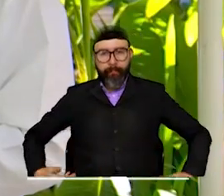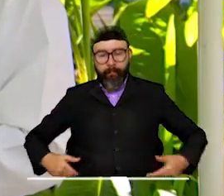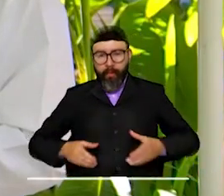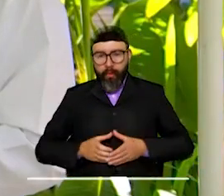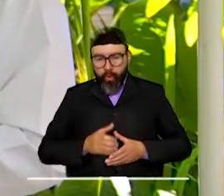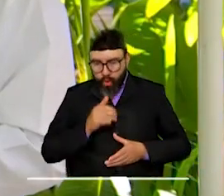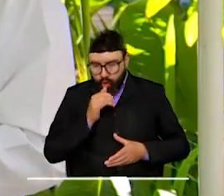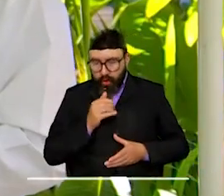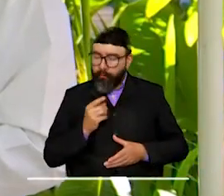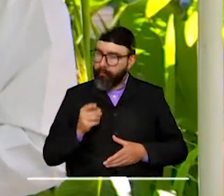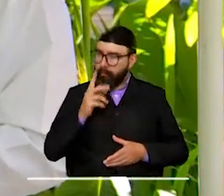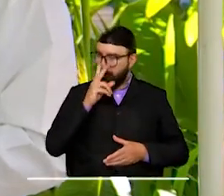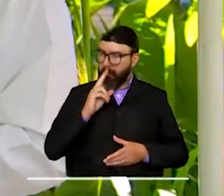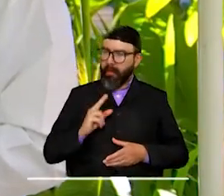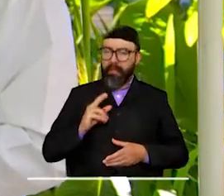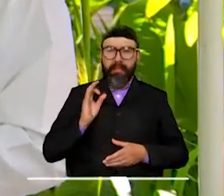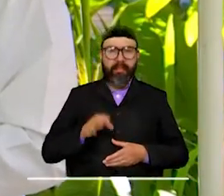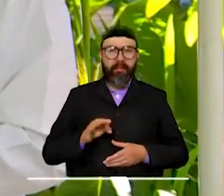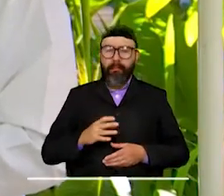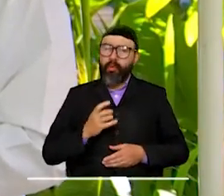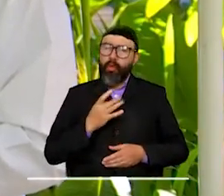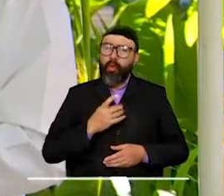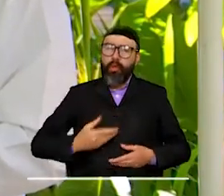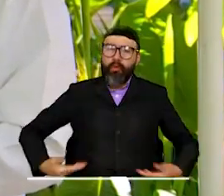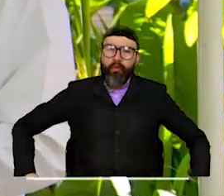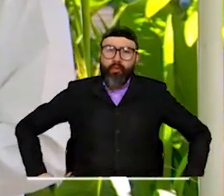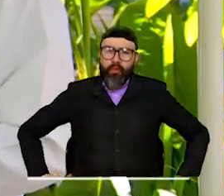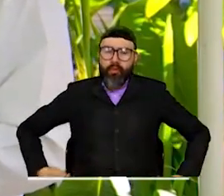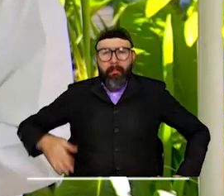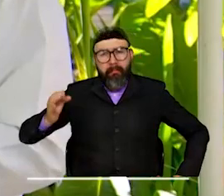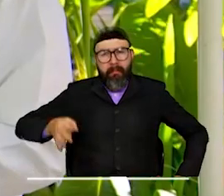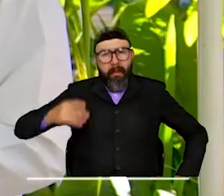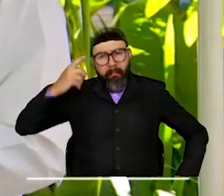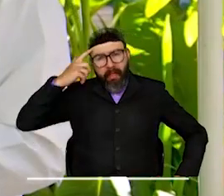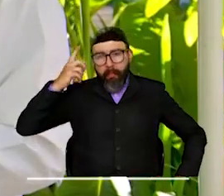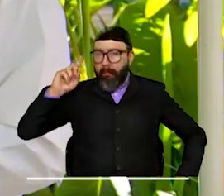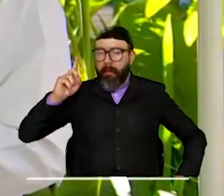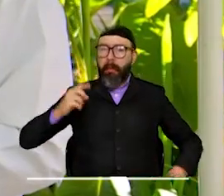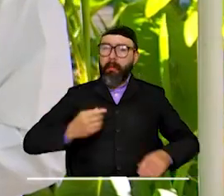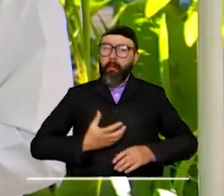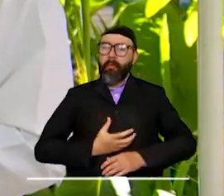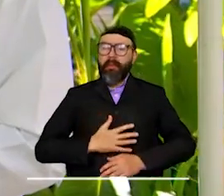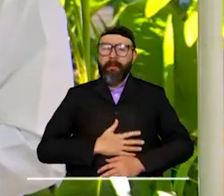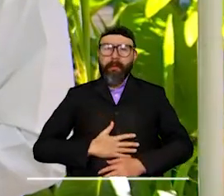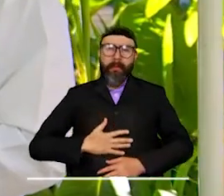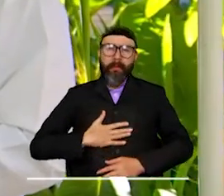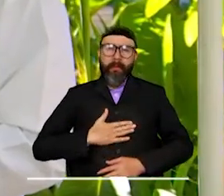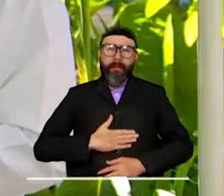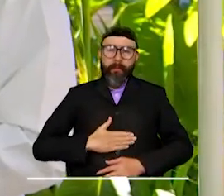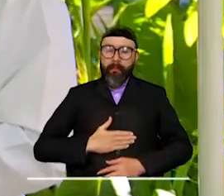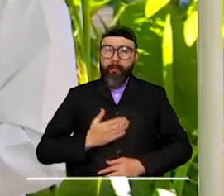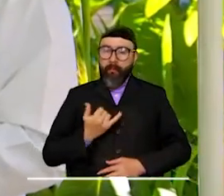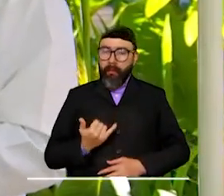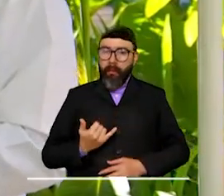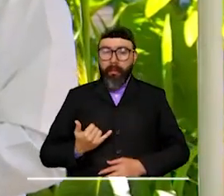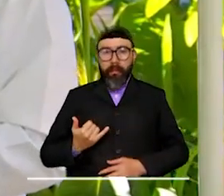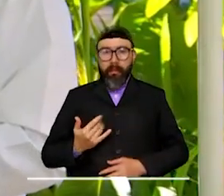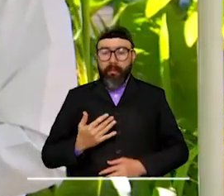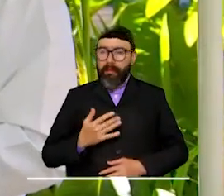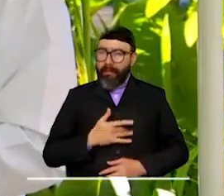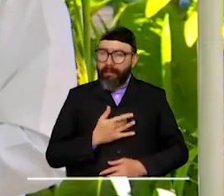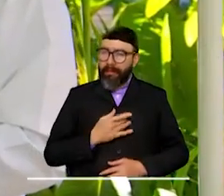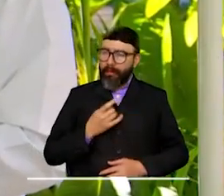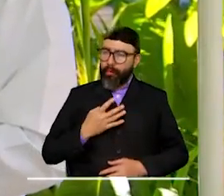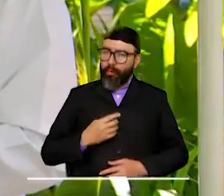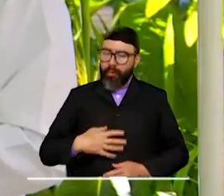que siempre el dolor es lumbar y es atrás, he encontrado pacientes con dolores hacia los lados, hacia el vientre, hacia